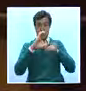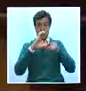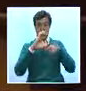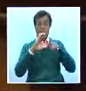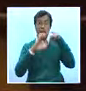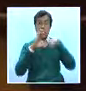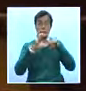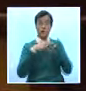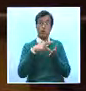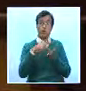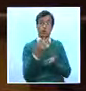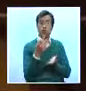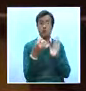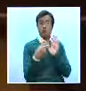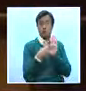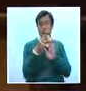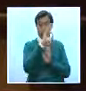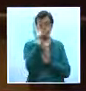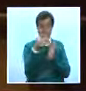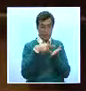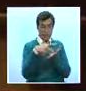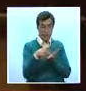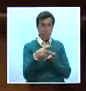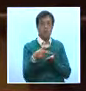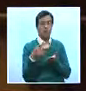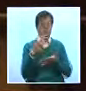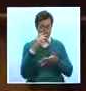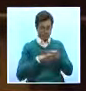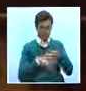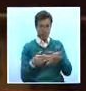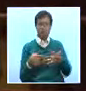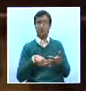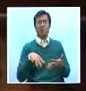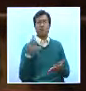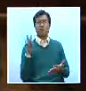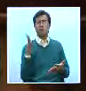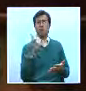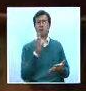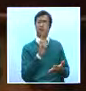valores. Normalmente la tabla que se encuentra vigente con los